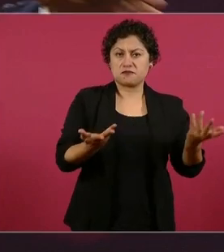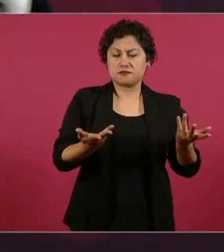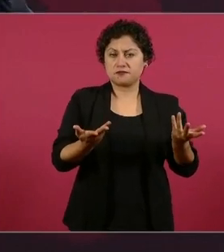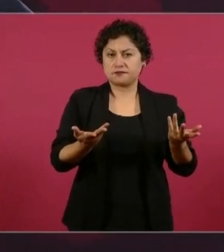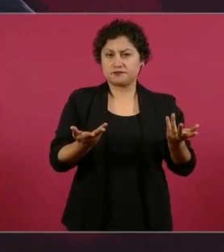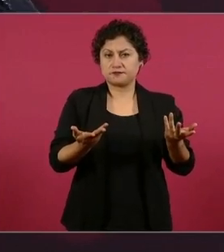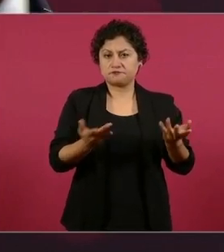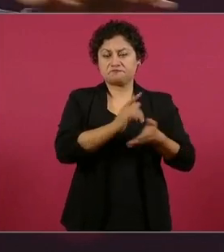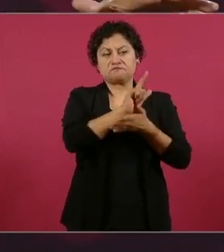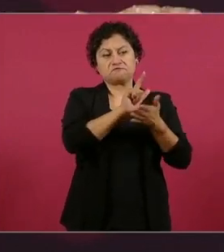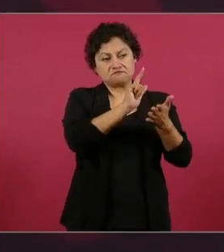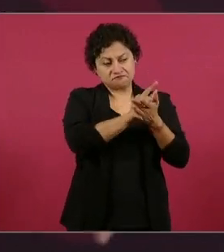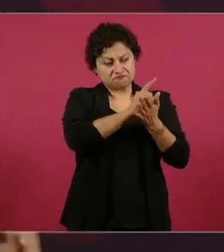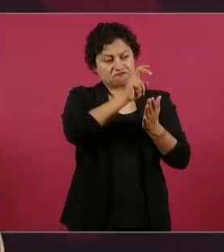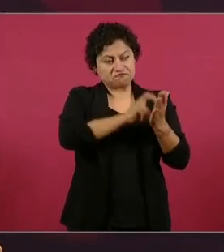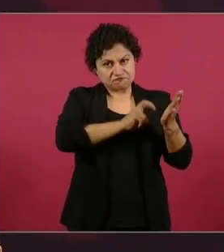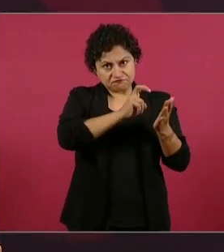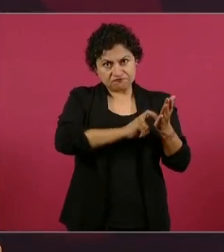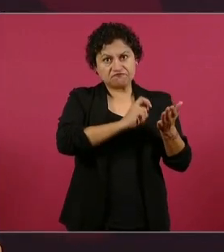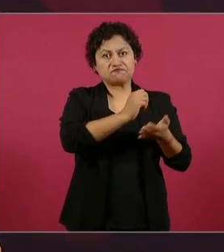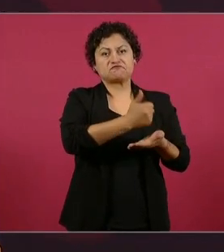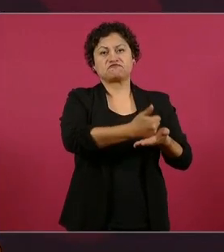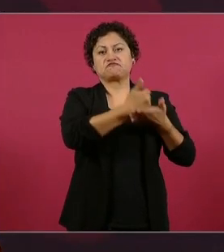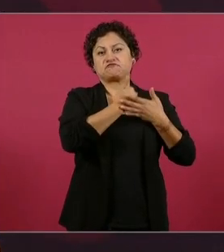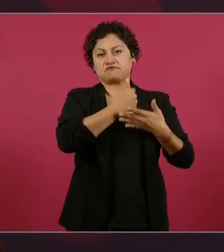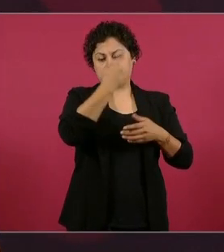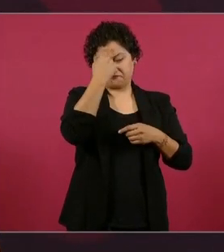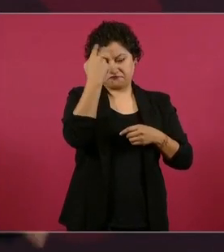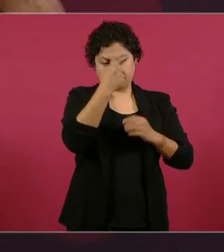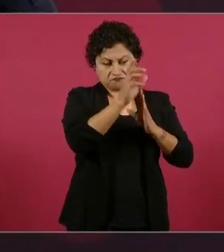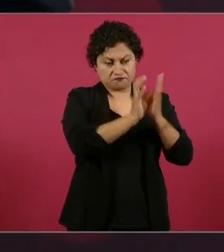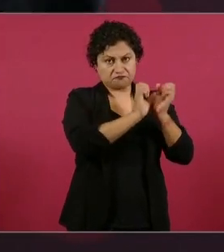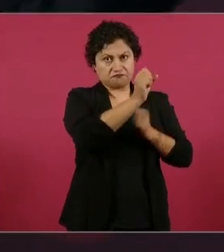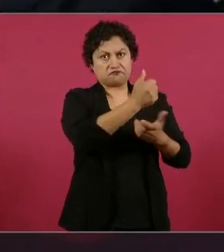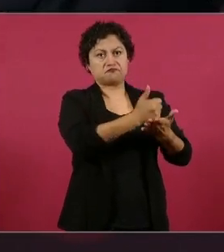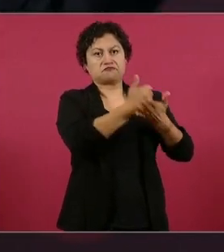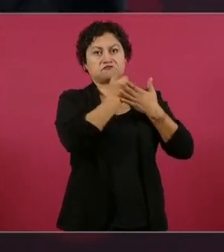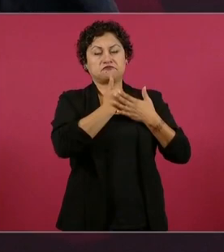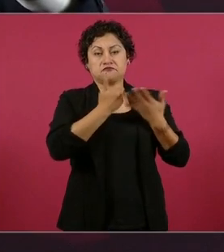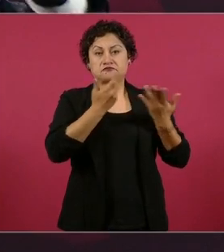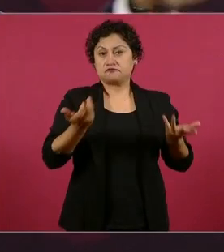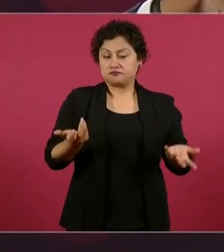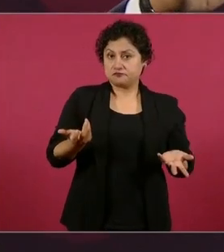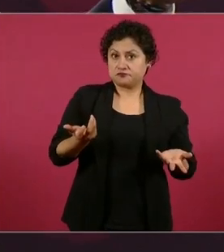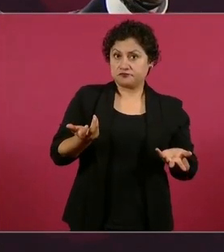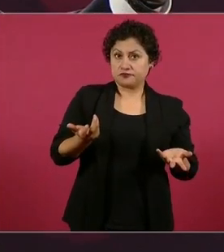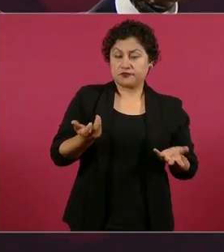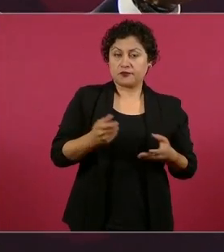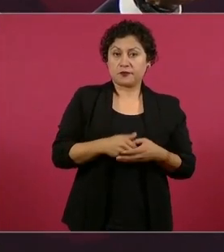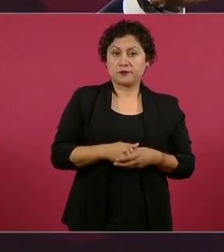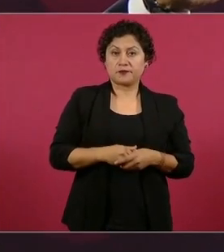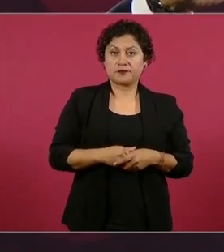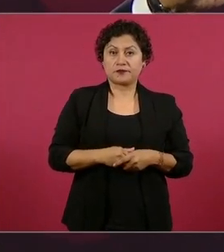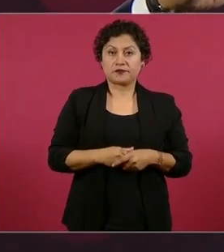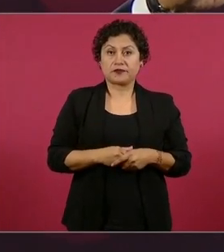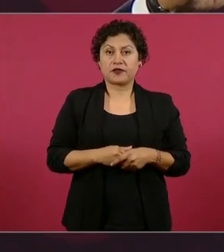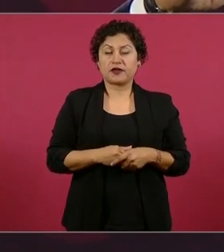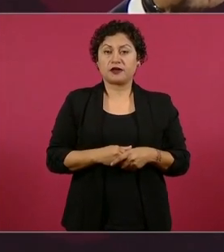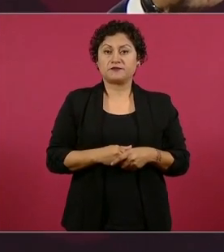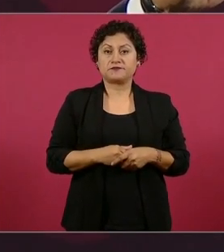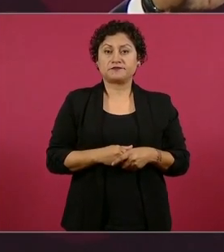las leyes, para que nos beneficie la Constitución. Quitamos la